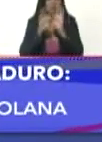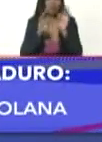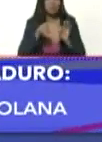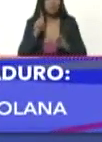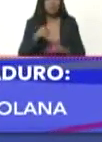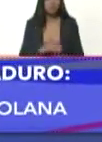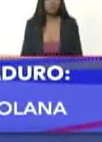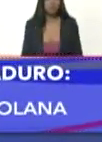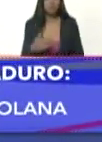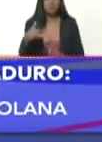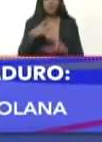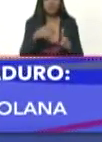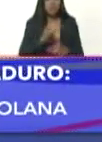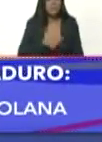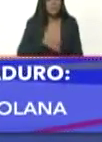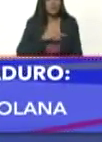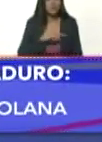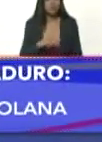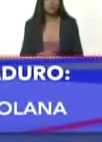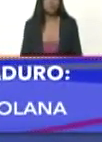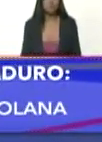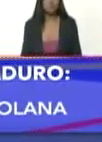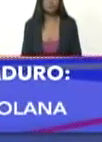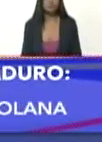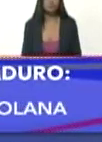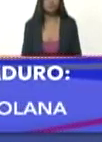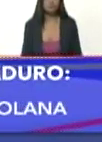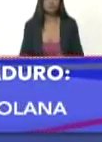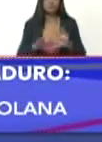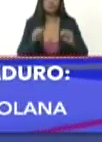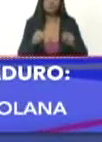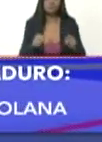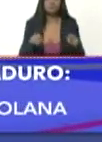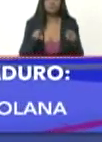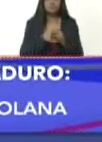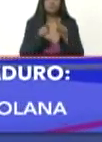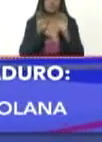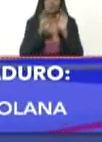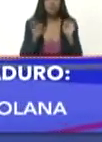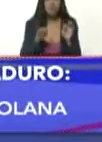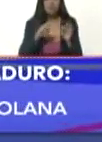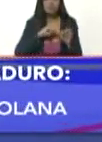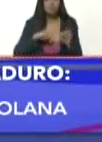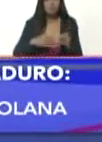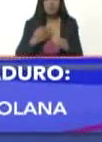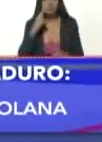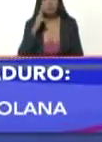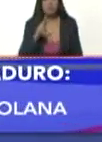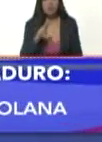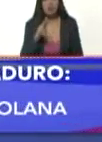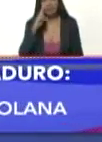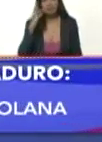de la dominación española, imperial. Pudiera verse incierto,